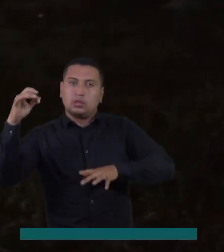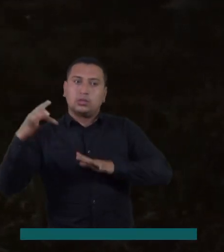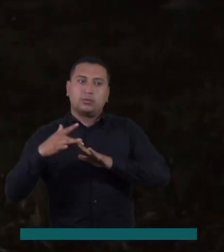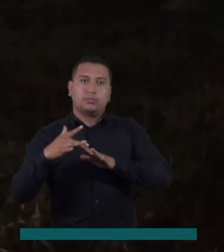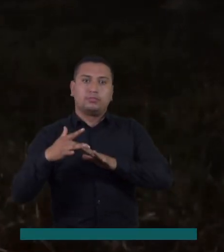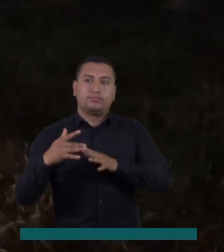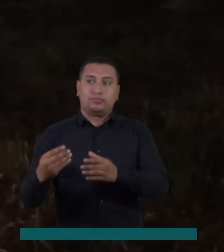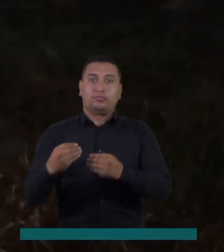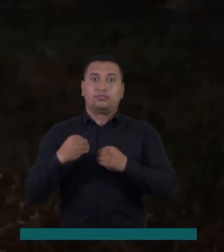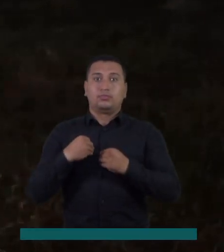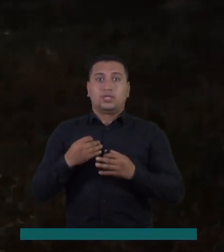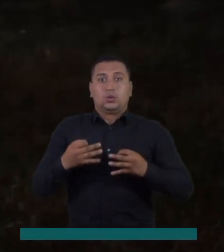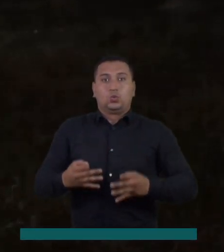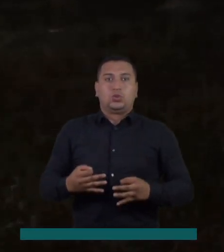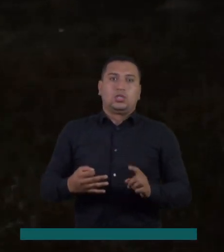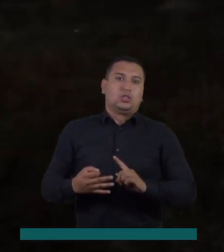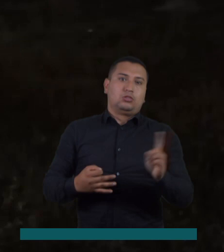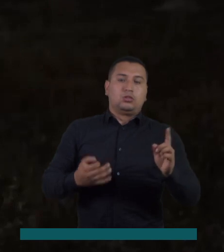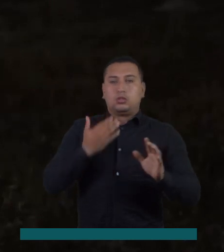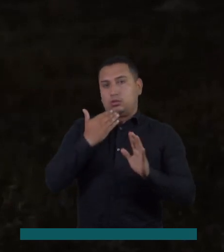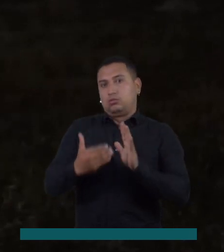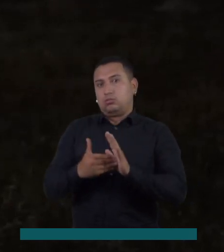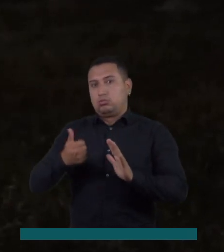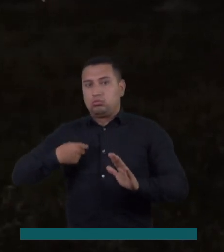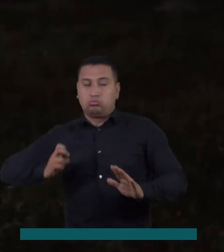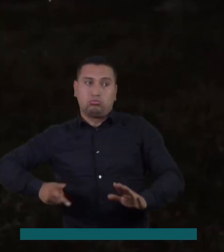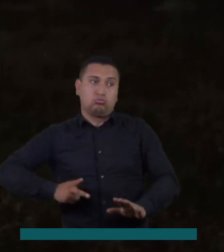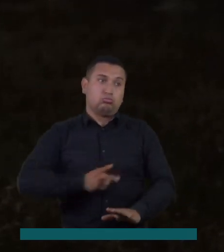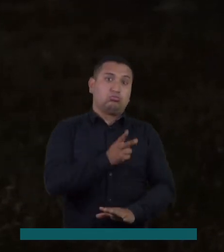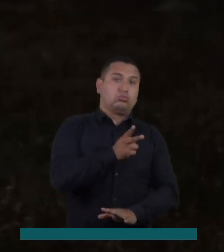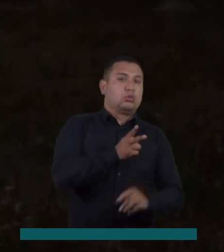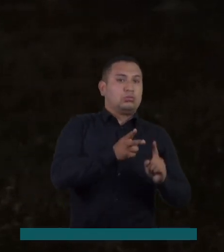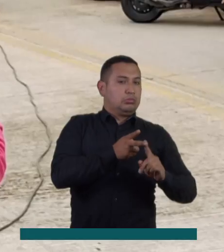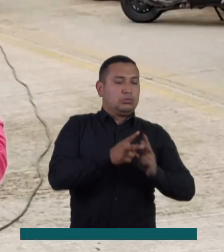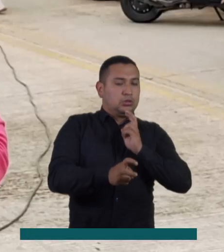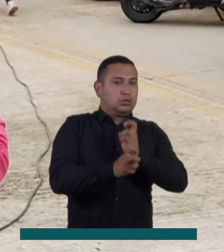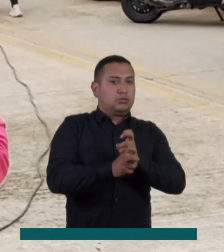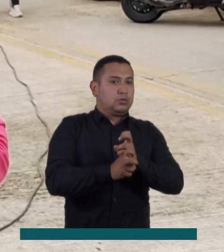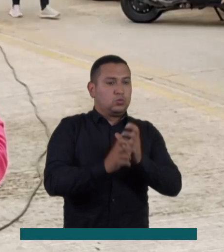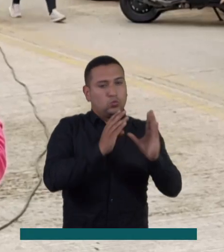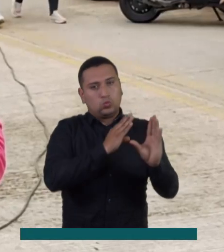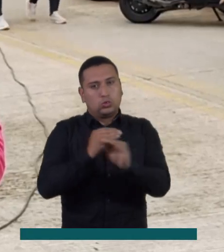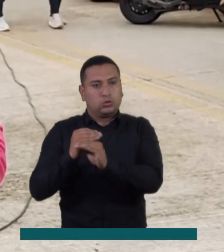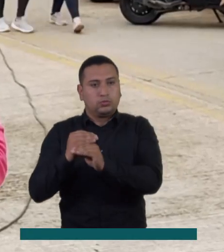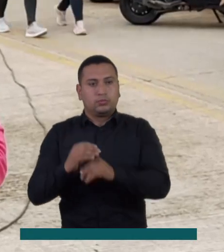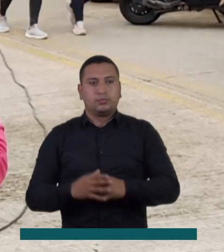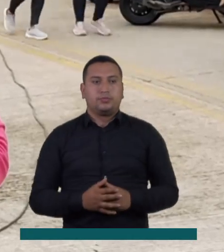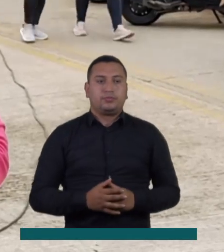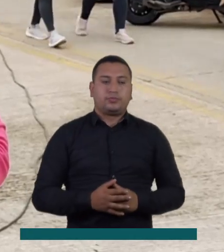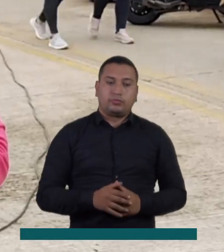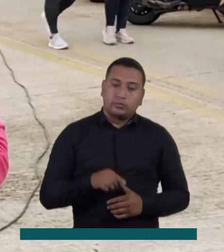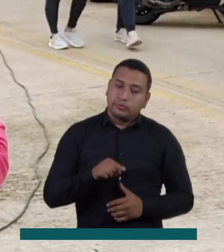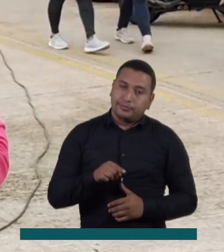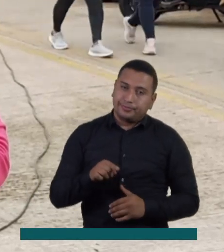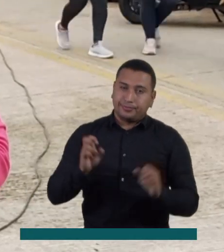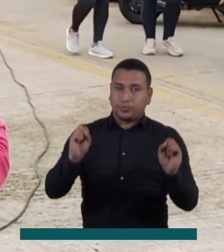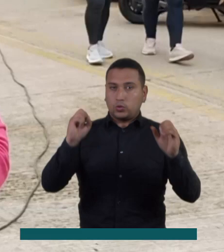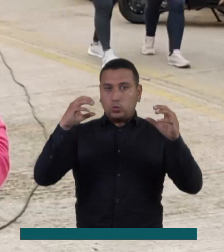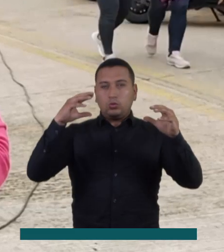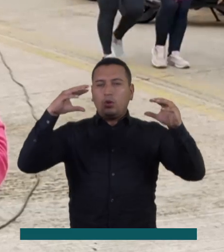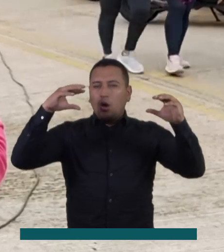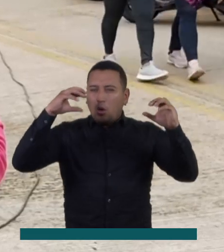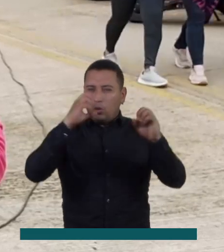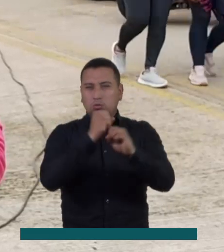brinda plena seguridad para el paso peatonal y la transitabilidad en horas de la noche. La iluminación. Este sitio es muy